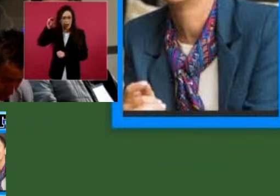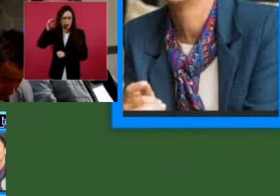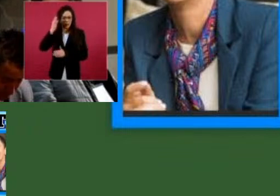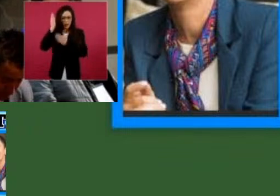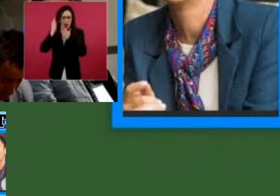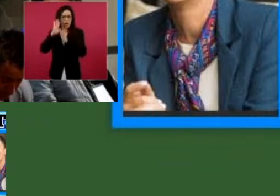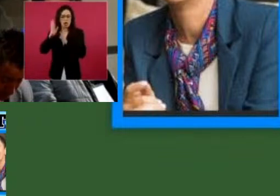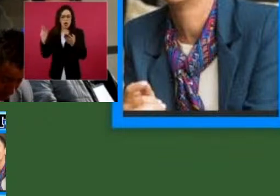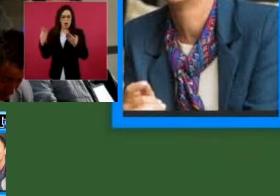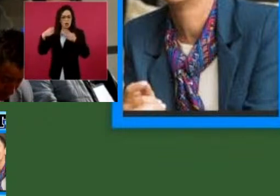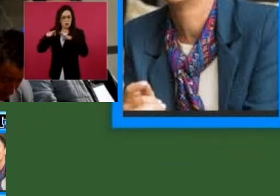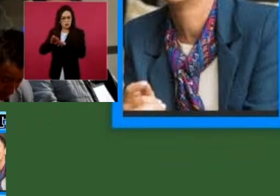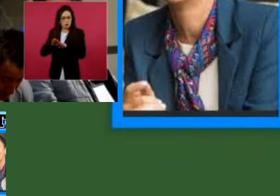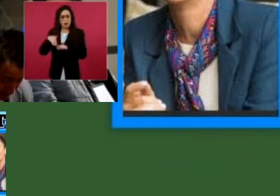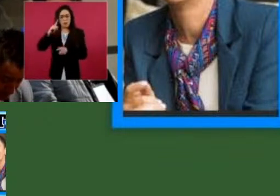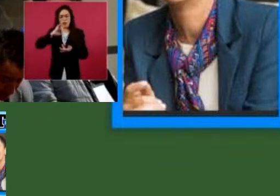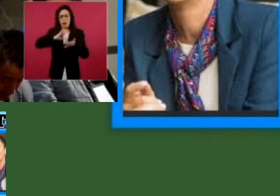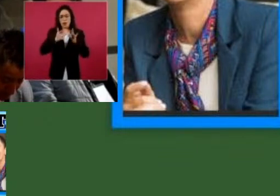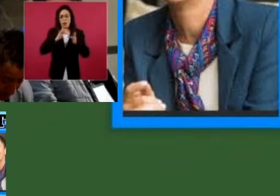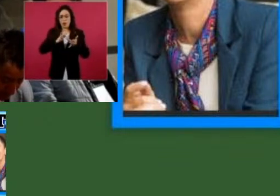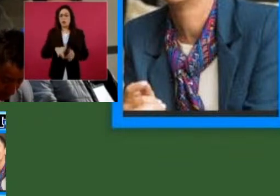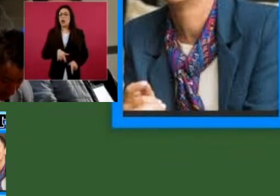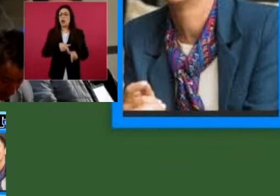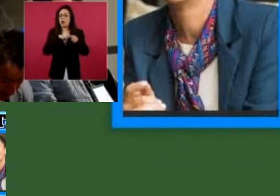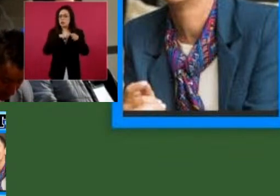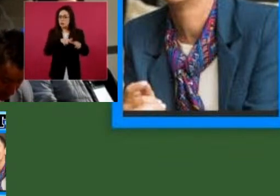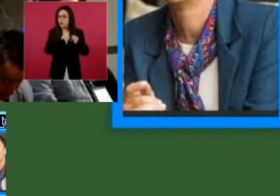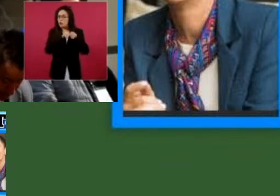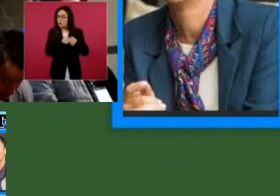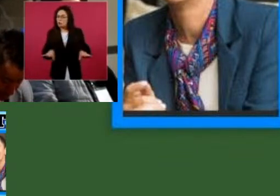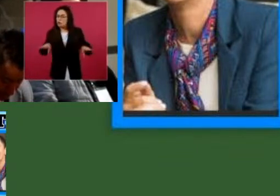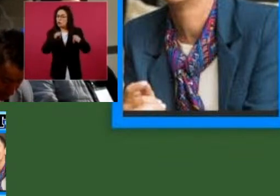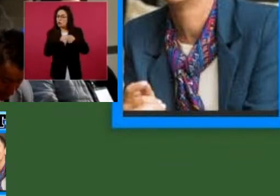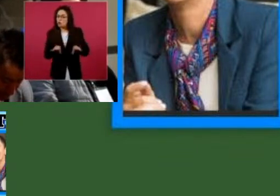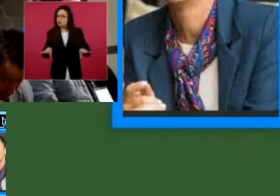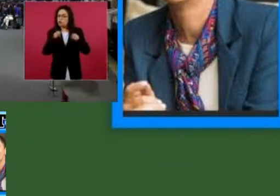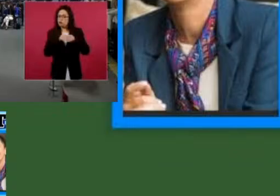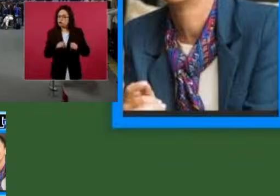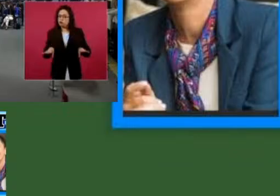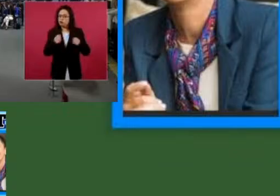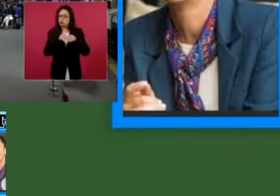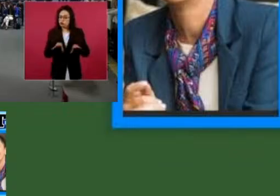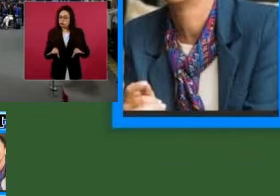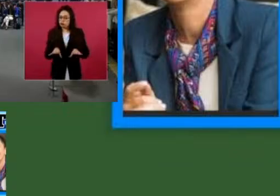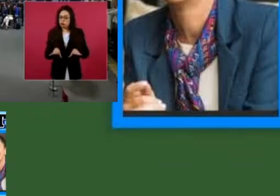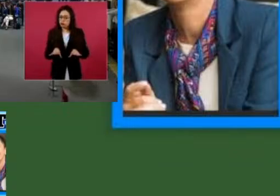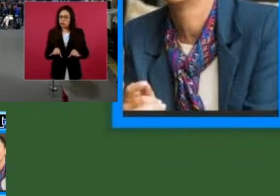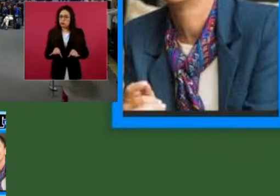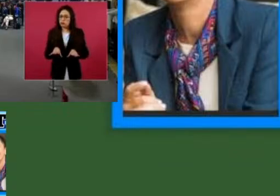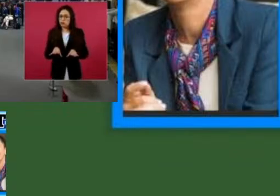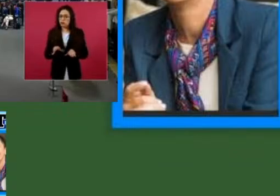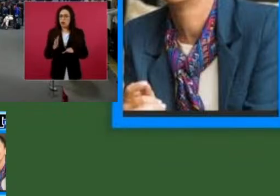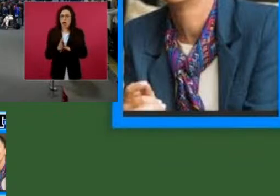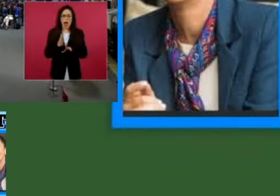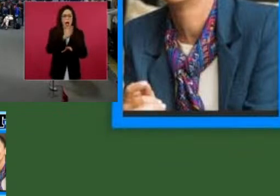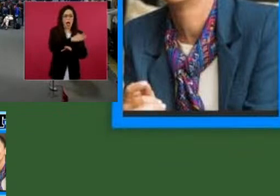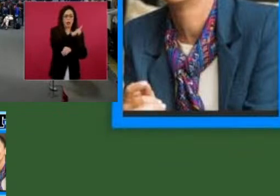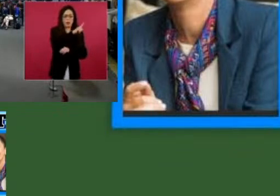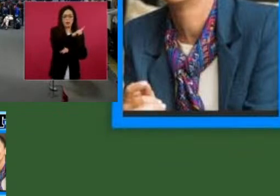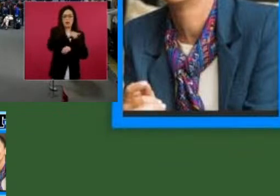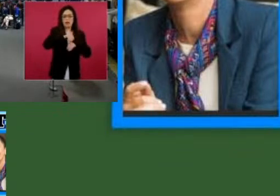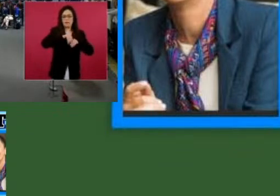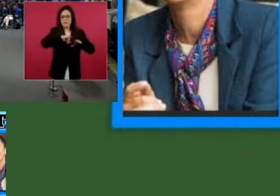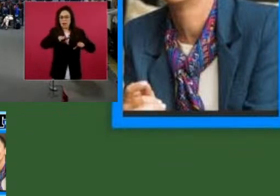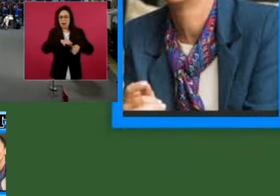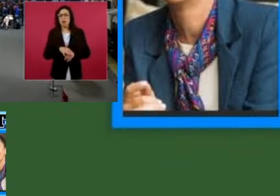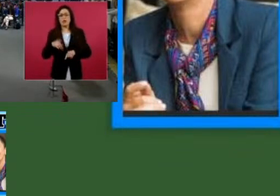esas escuelas en redes sociales utilizando los rebúes que ya les retiraron. Marco Antonio Conde sigue haciendo